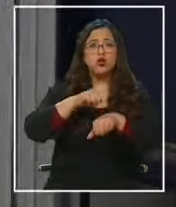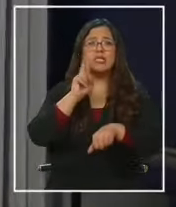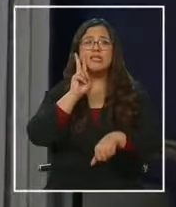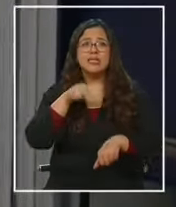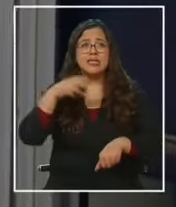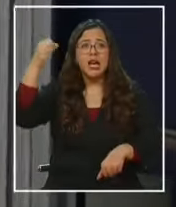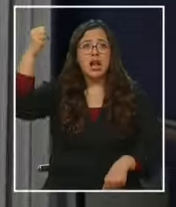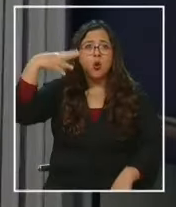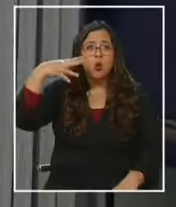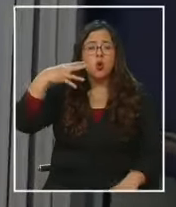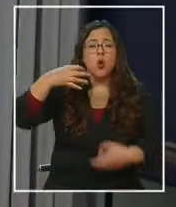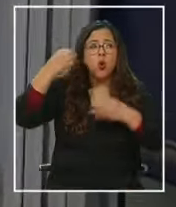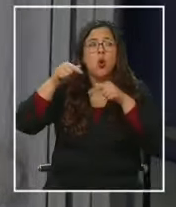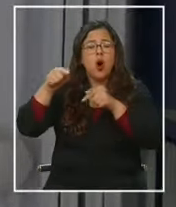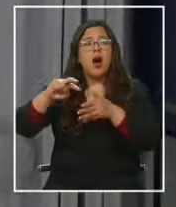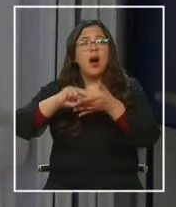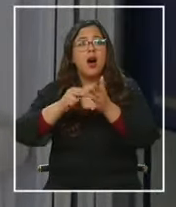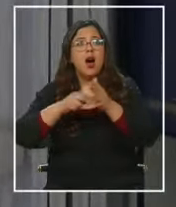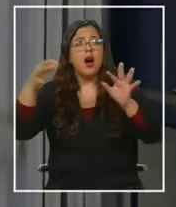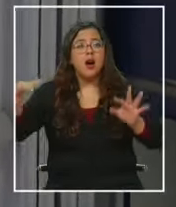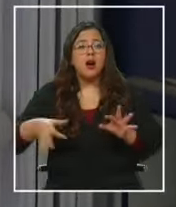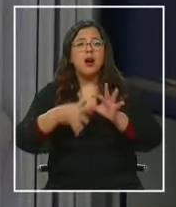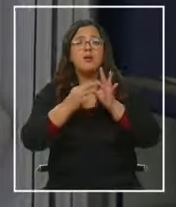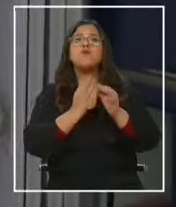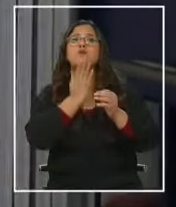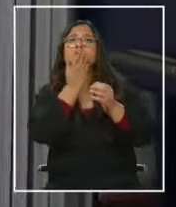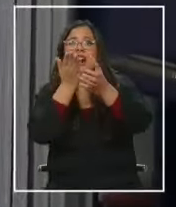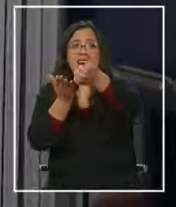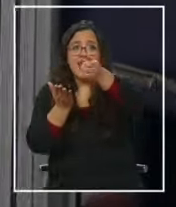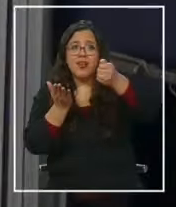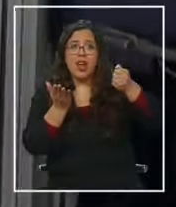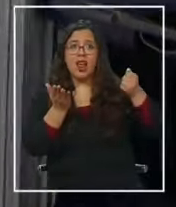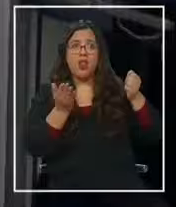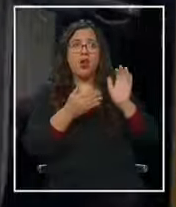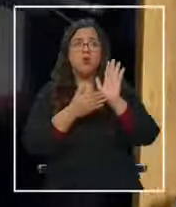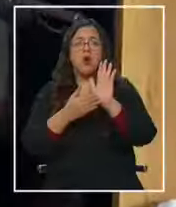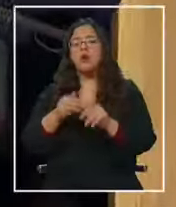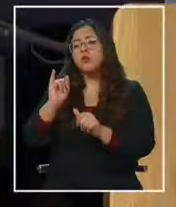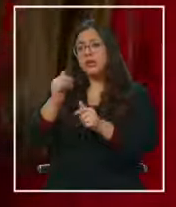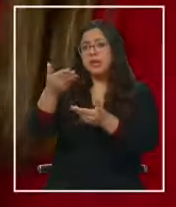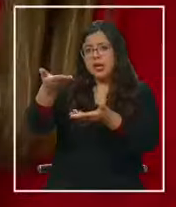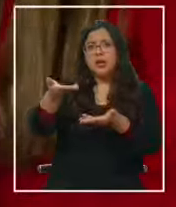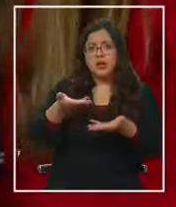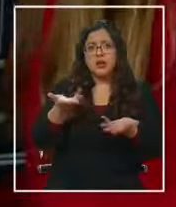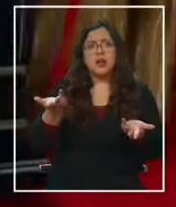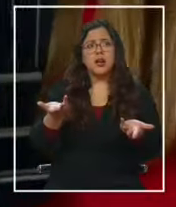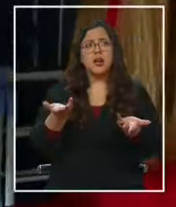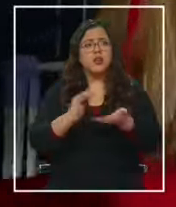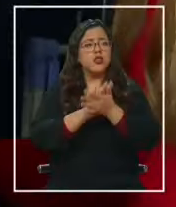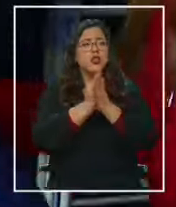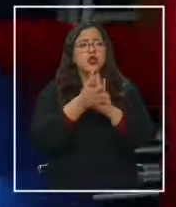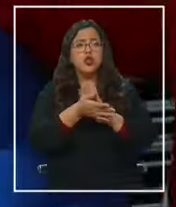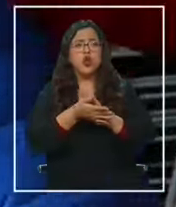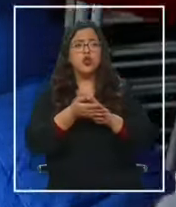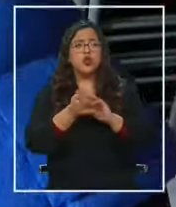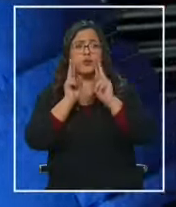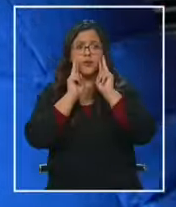Y justamente uno de esos problemas está ligado al refrigerador, que no sé si lo pueden mostrar un poco. Sí, por supuesto. Tenemos todo